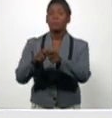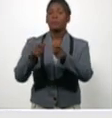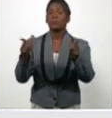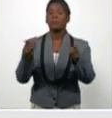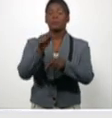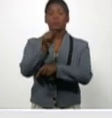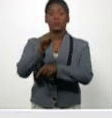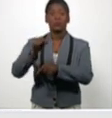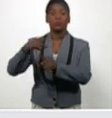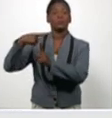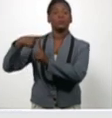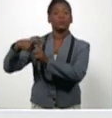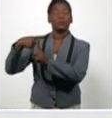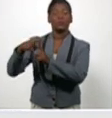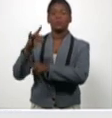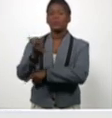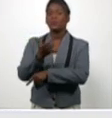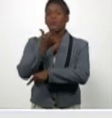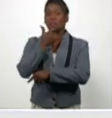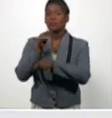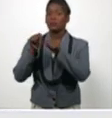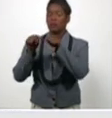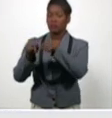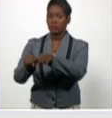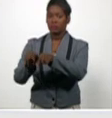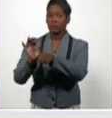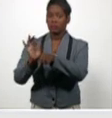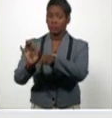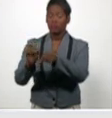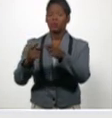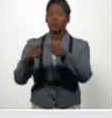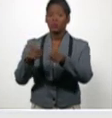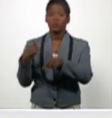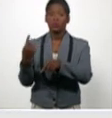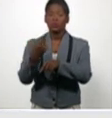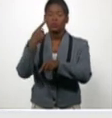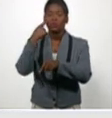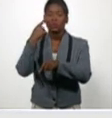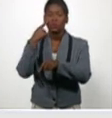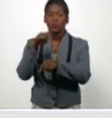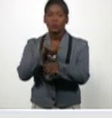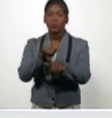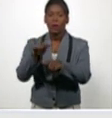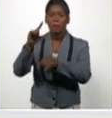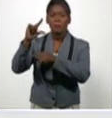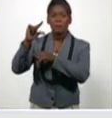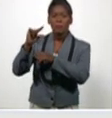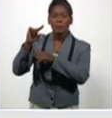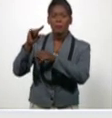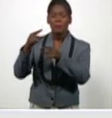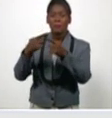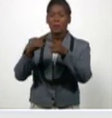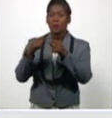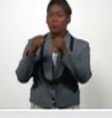la mayor afectación, y donde también se aprecia una ligera disminución, pero muy poca en